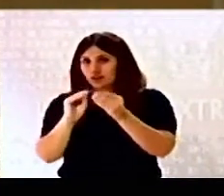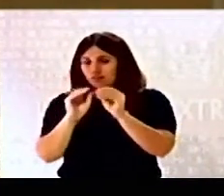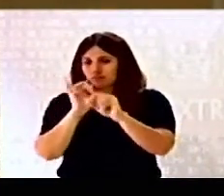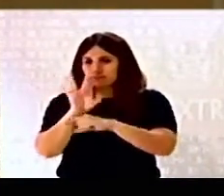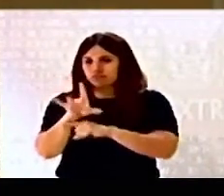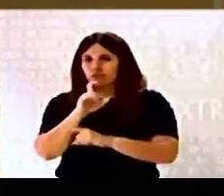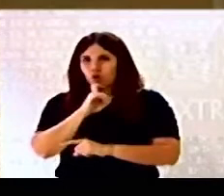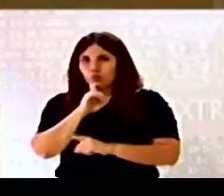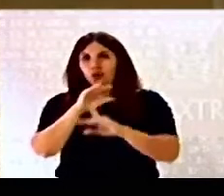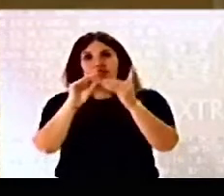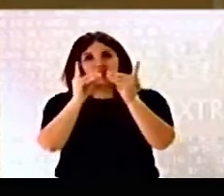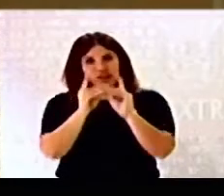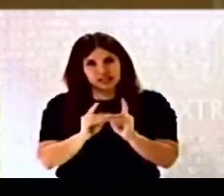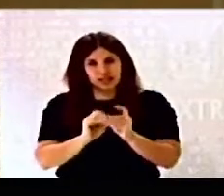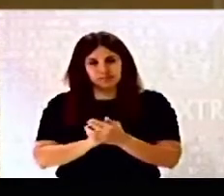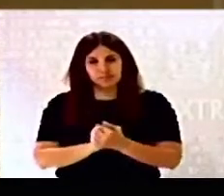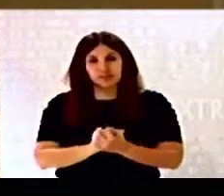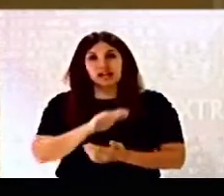y